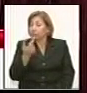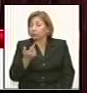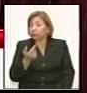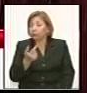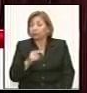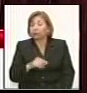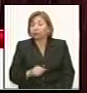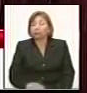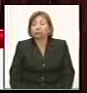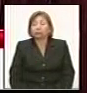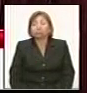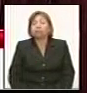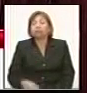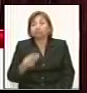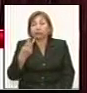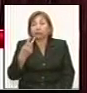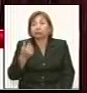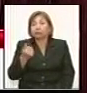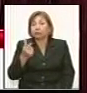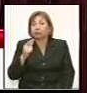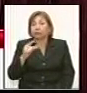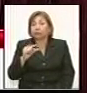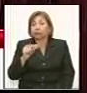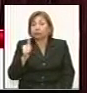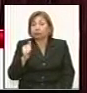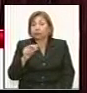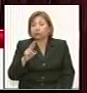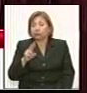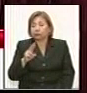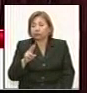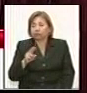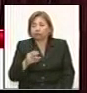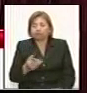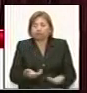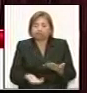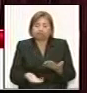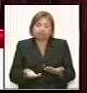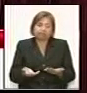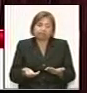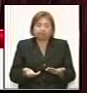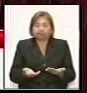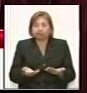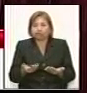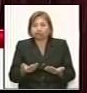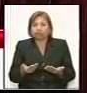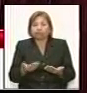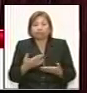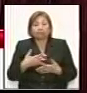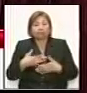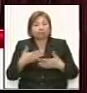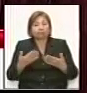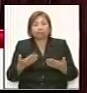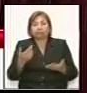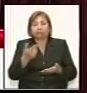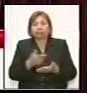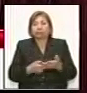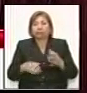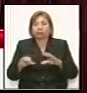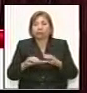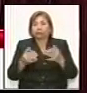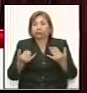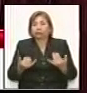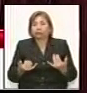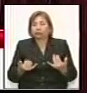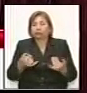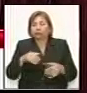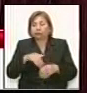Balaguer puede ser una de las, digamos, puede ser una inspiración para lo que pasa hoy día